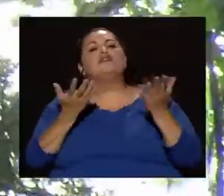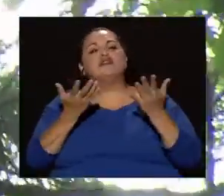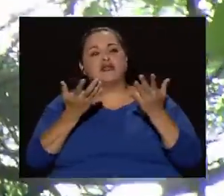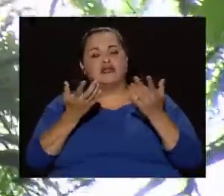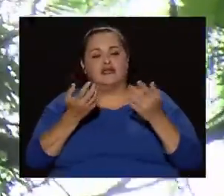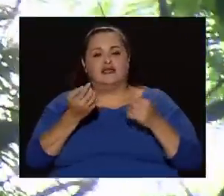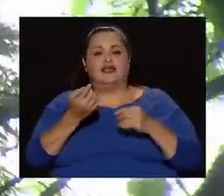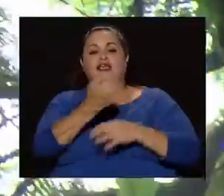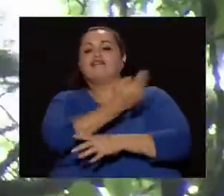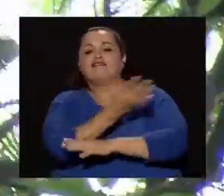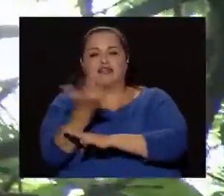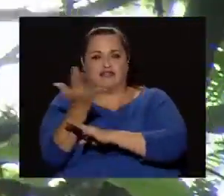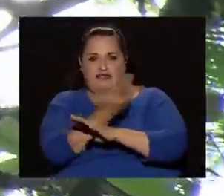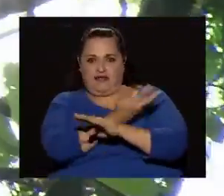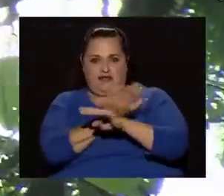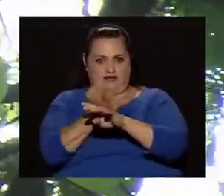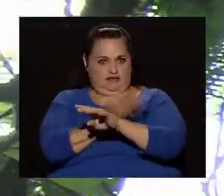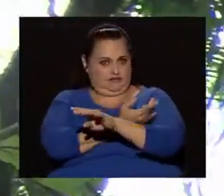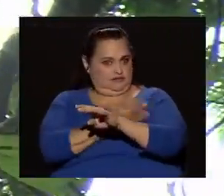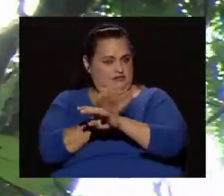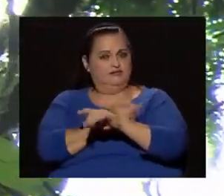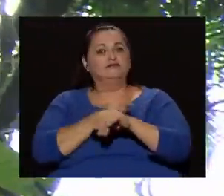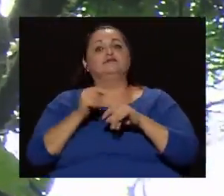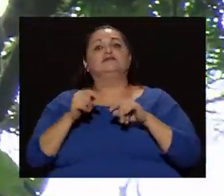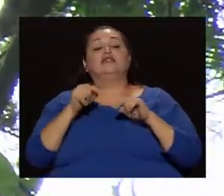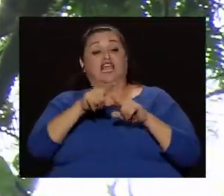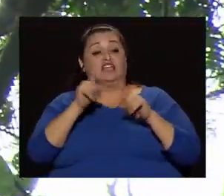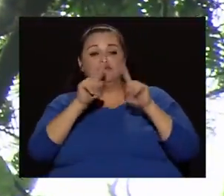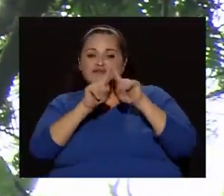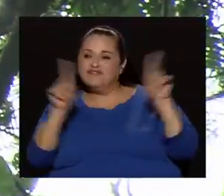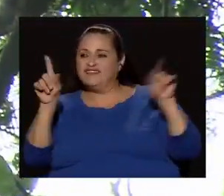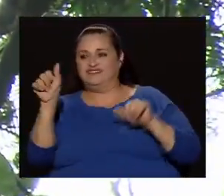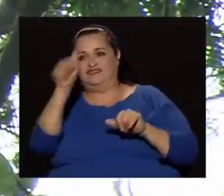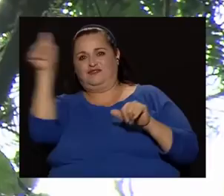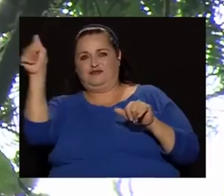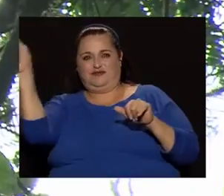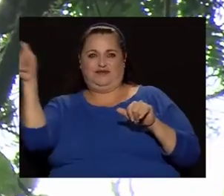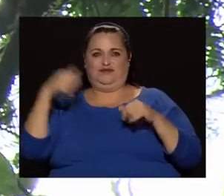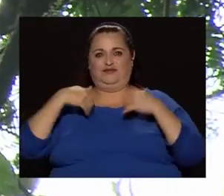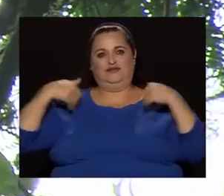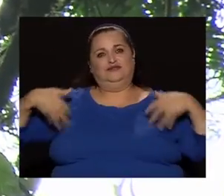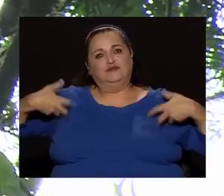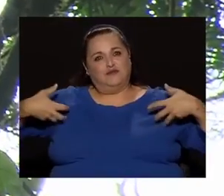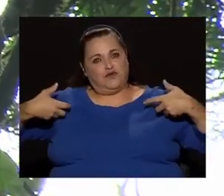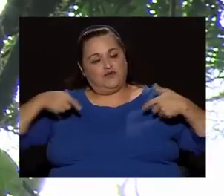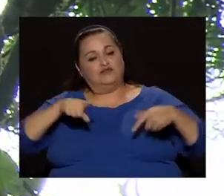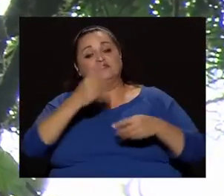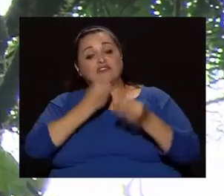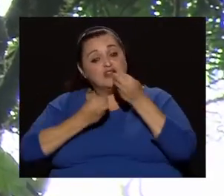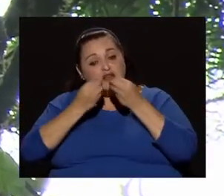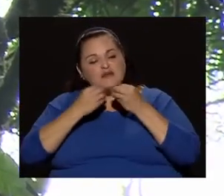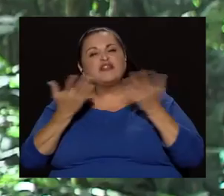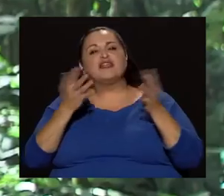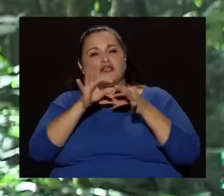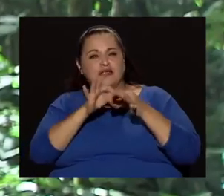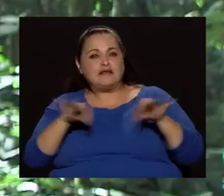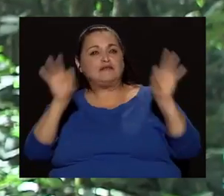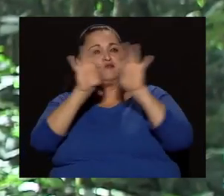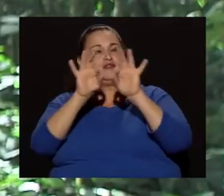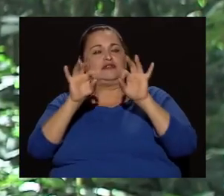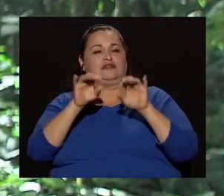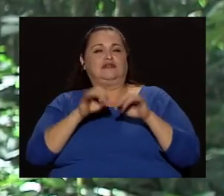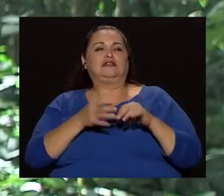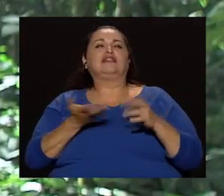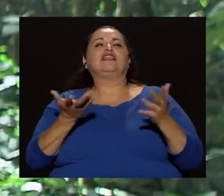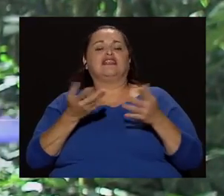monos. Se alimenta principalmente de hojas tiernas y de frutos cuando están disponibles. Es